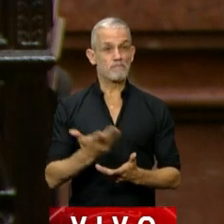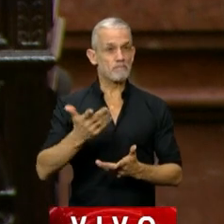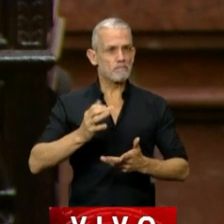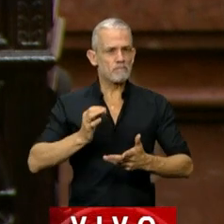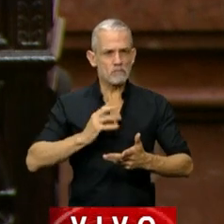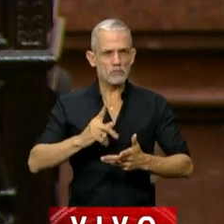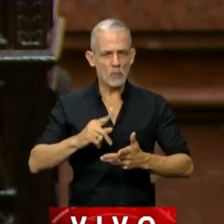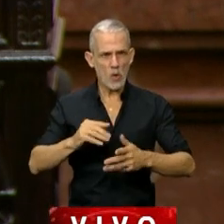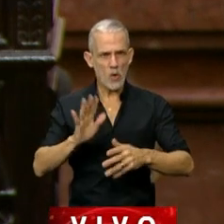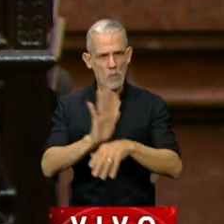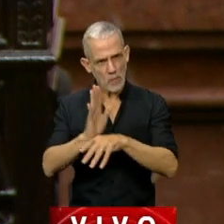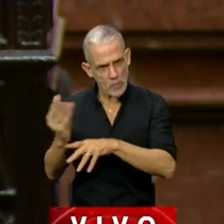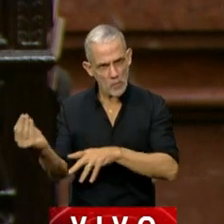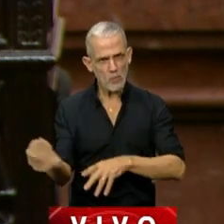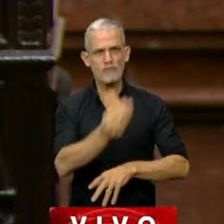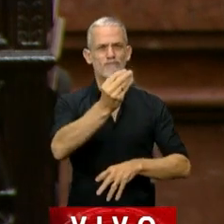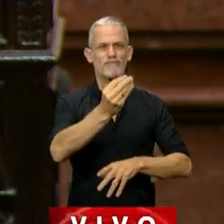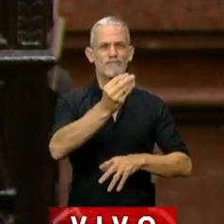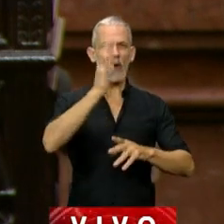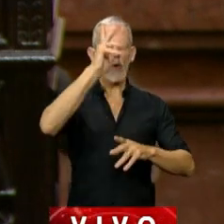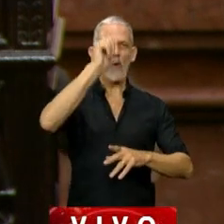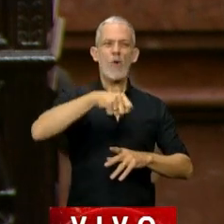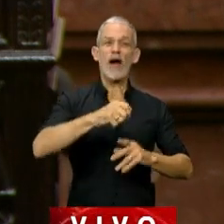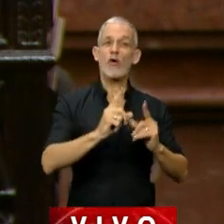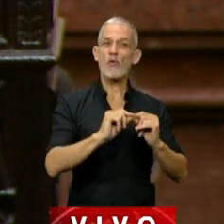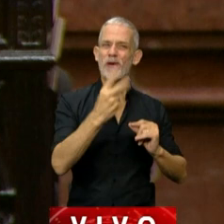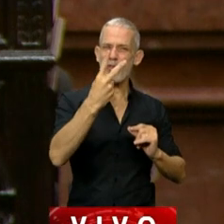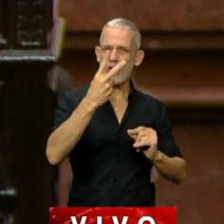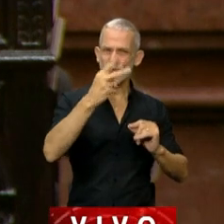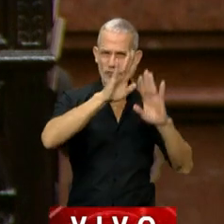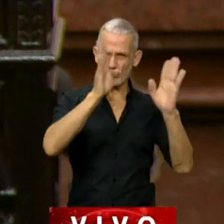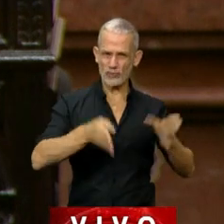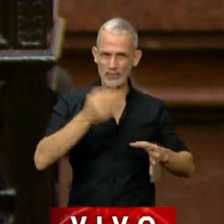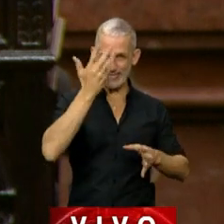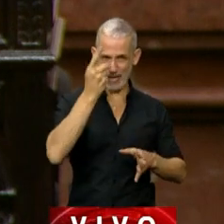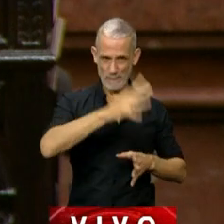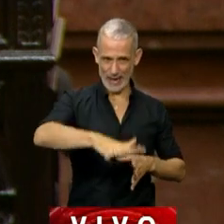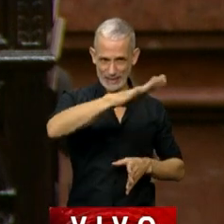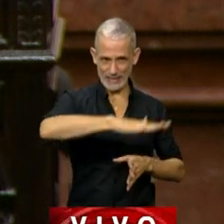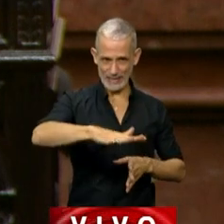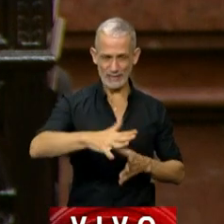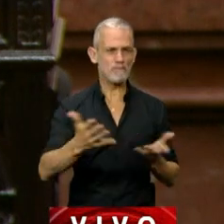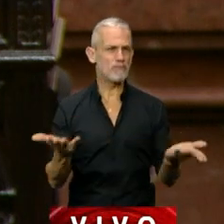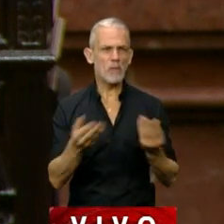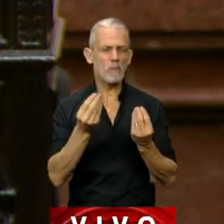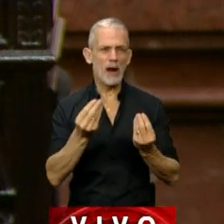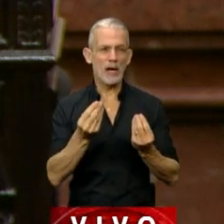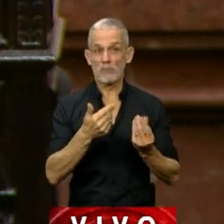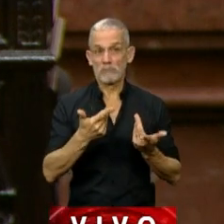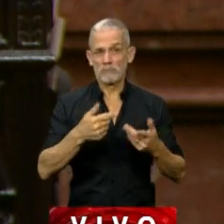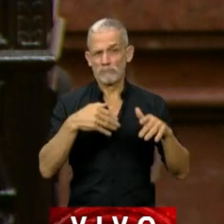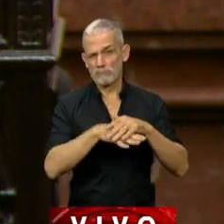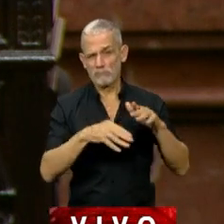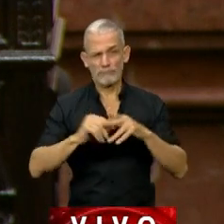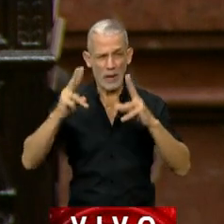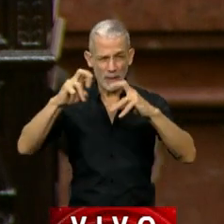estar a cargo del juzgado federal número 2 de San Martín, seguramente para tener paralizadas todas